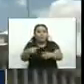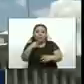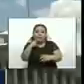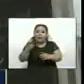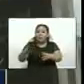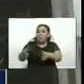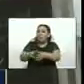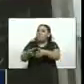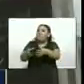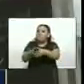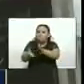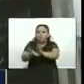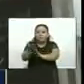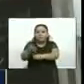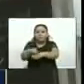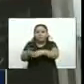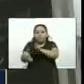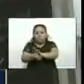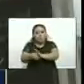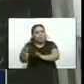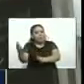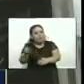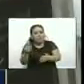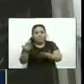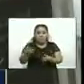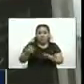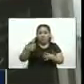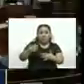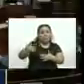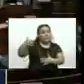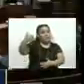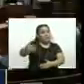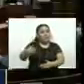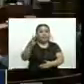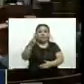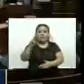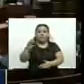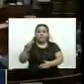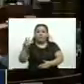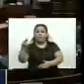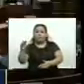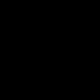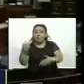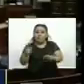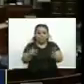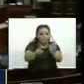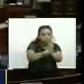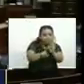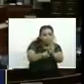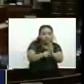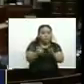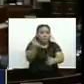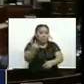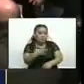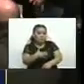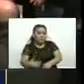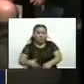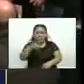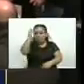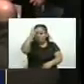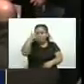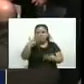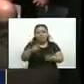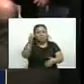republicana, Mitch McConnell, dijo que tendrá que esperar hasta 2020. Considerado el respaldo del presidente Trump, es casi